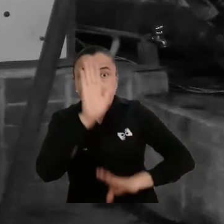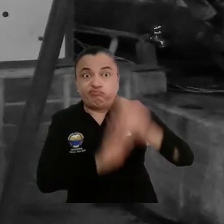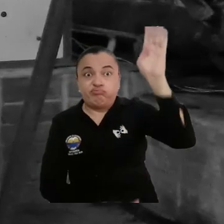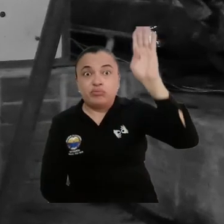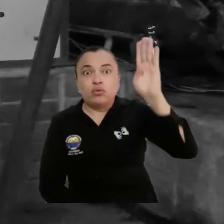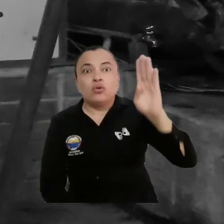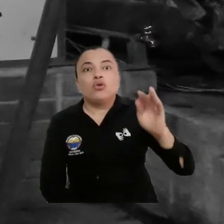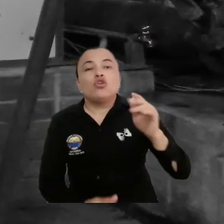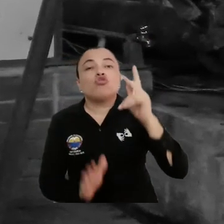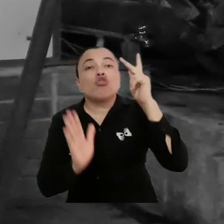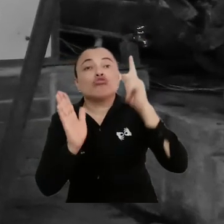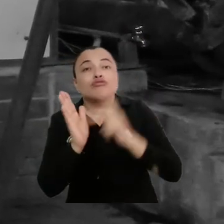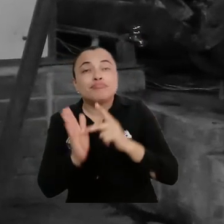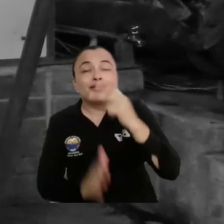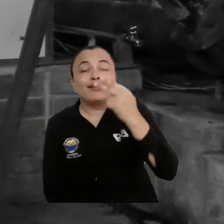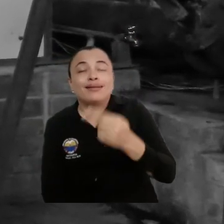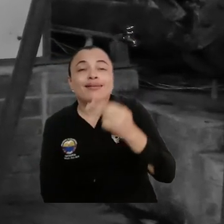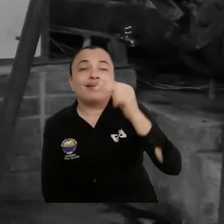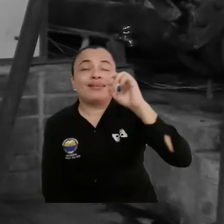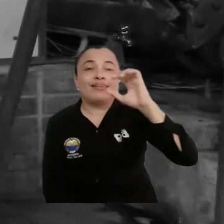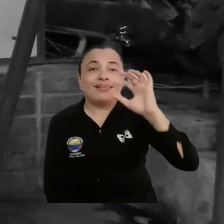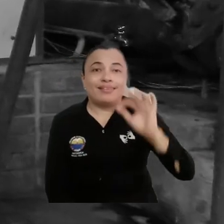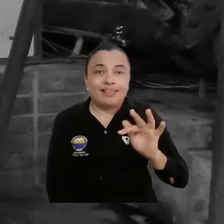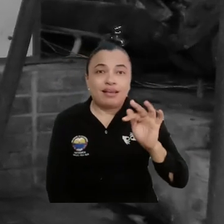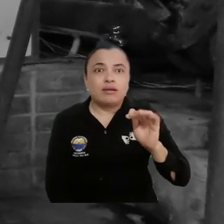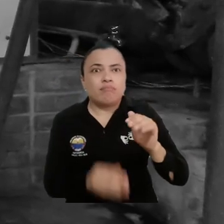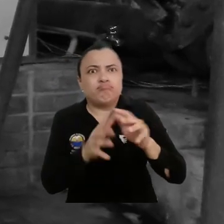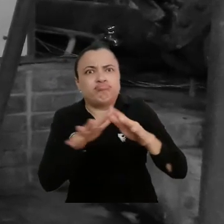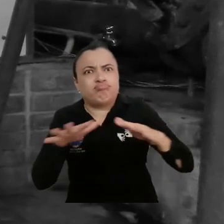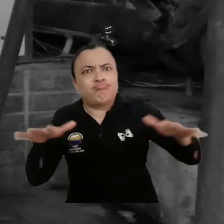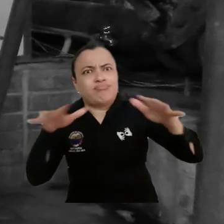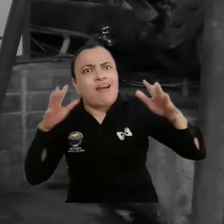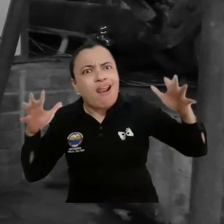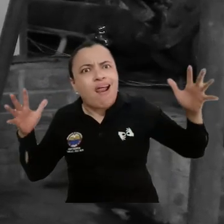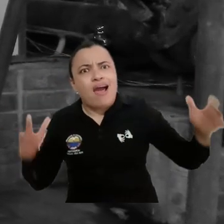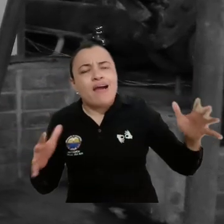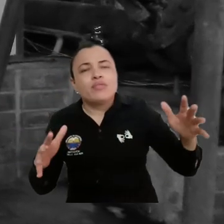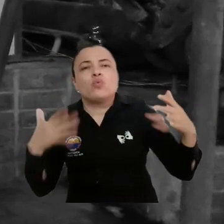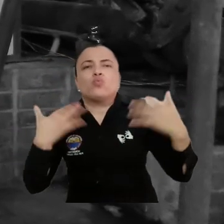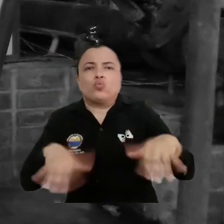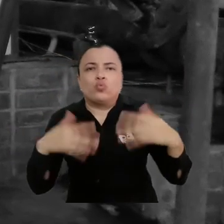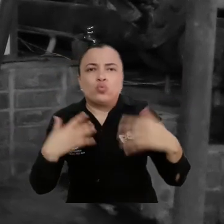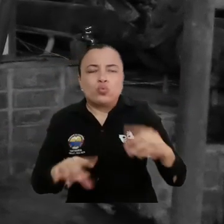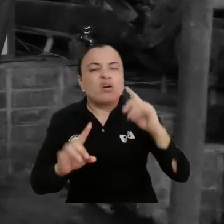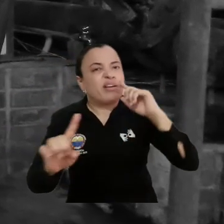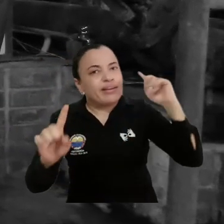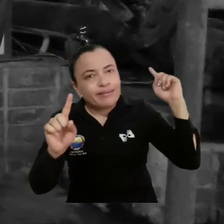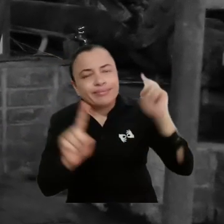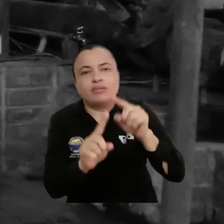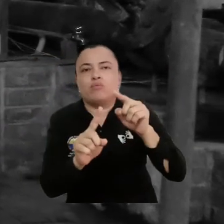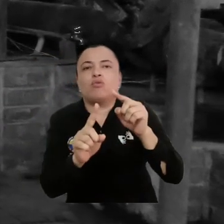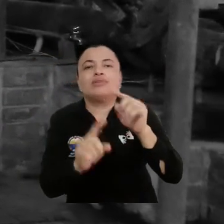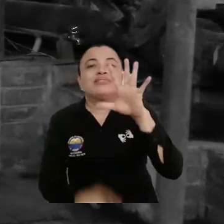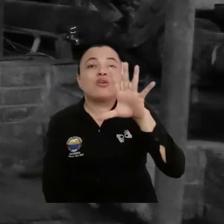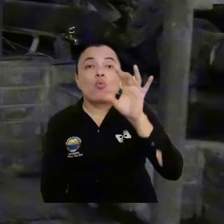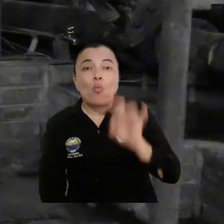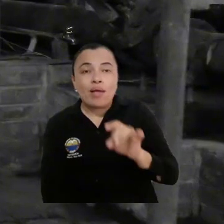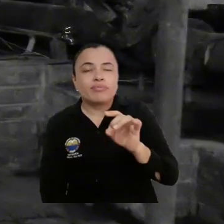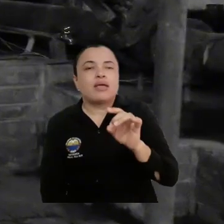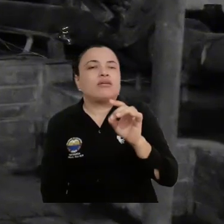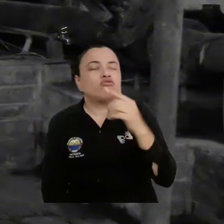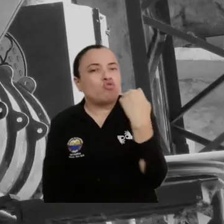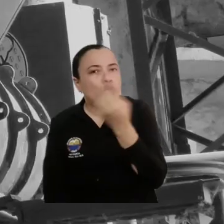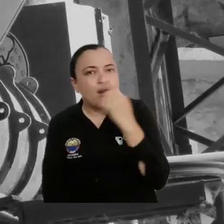hectáreas, combinando cafetales, sin superar las 250 hectáreas destinadas exclusivamente a café, e incluyendo transitoriamente